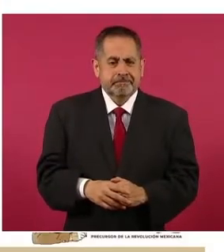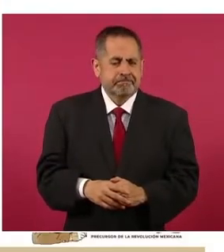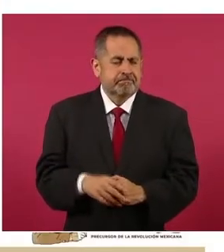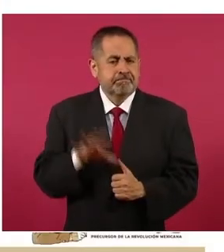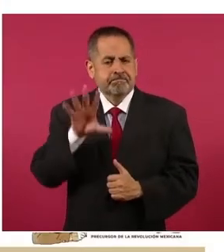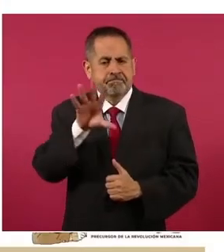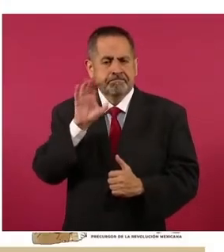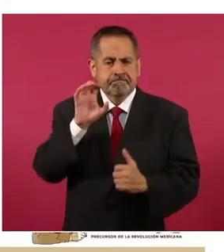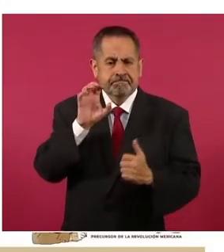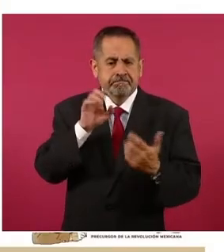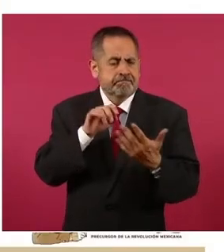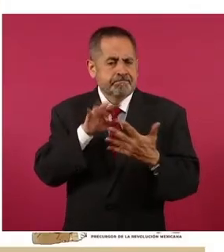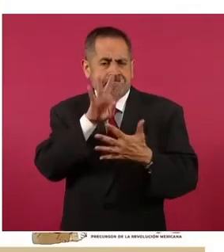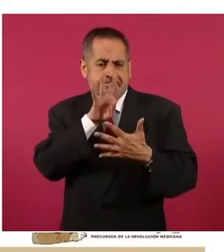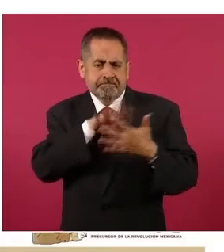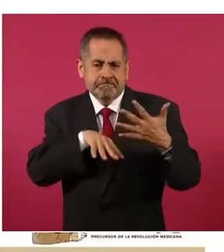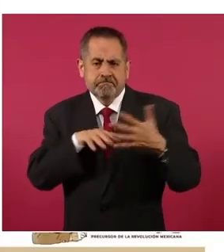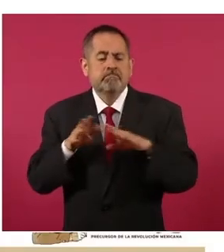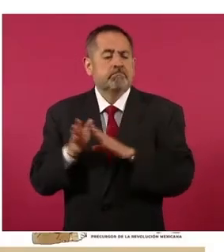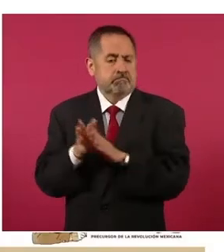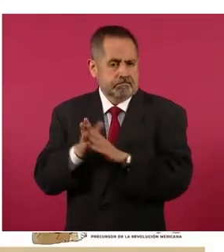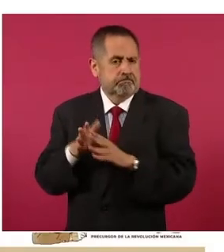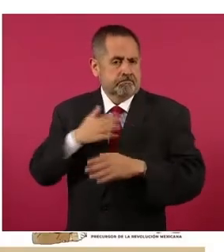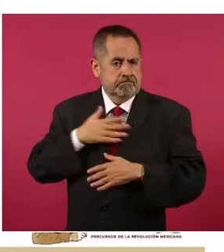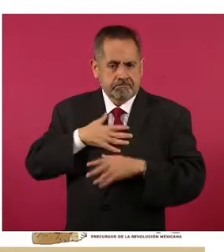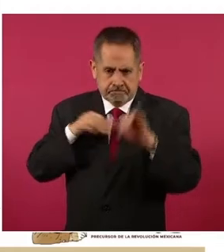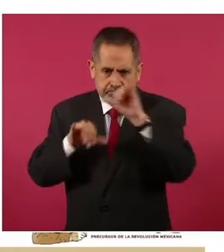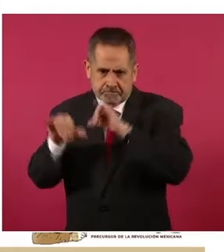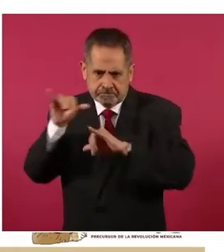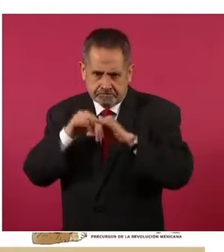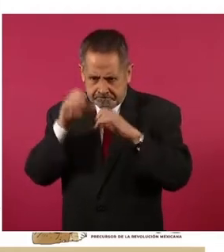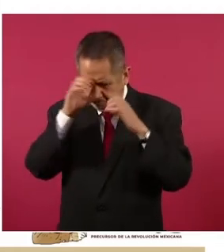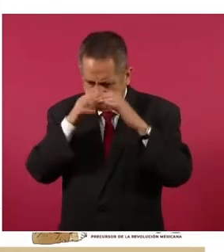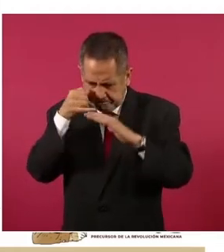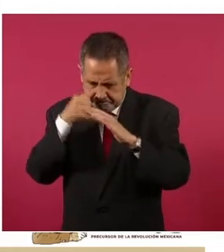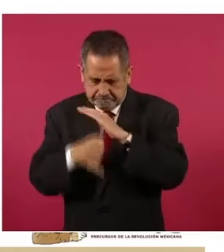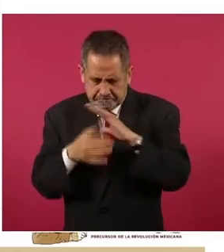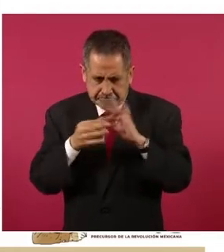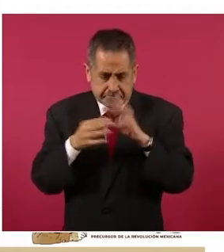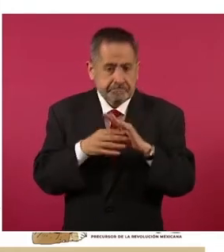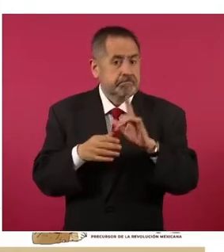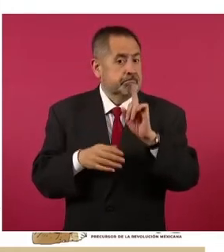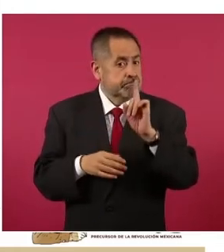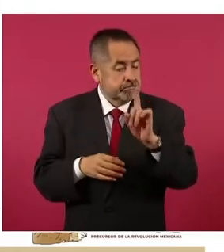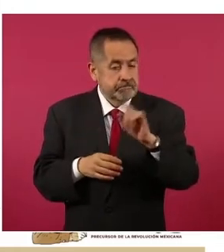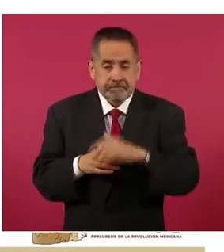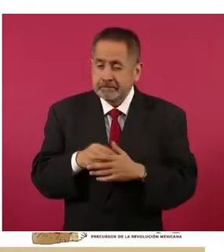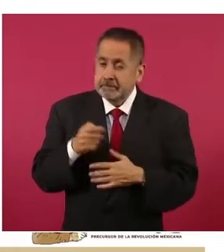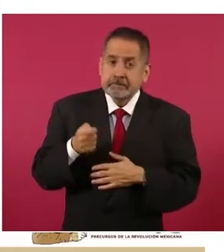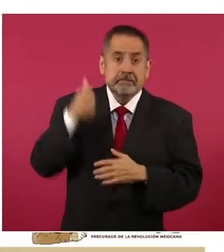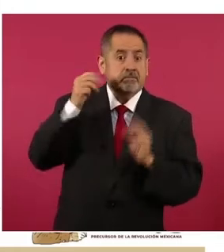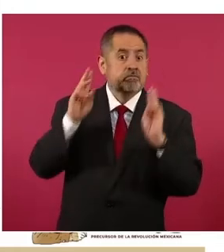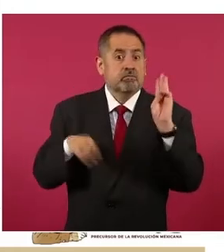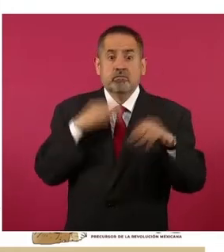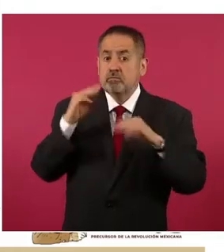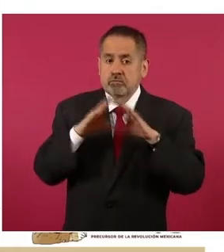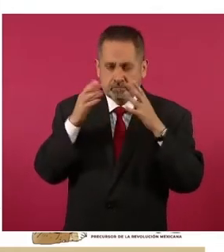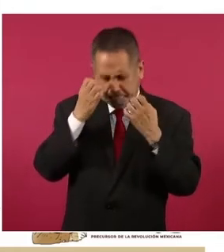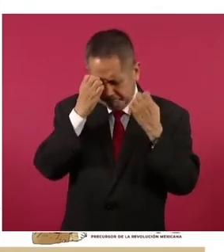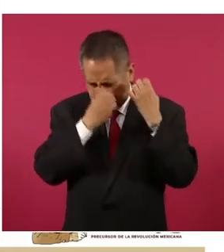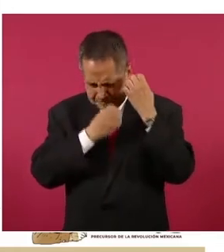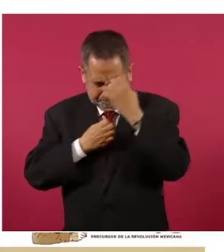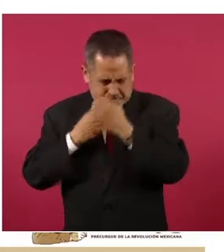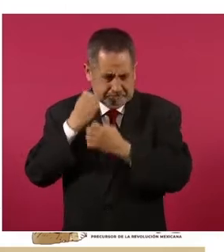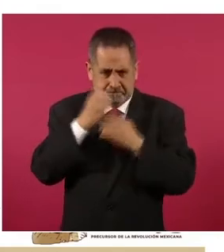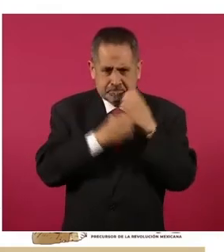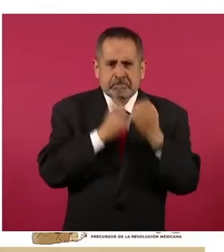cromatografía realizada en nuestro Laboratorio Nacional de Referencia, insisto, la primera en el mundo para analizar